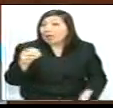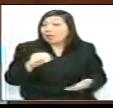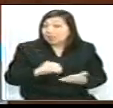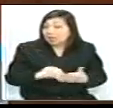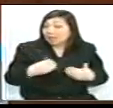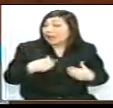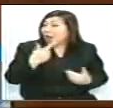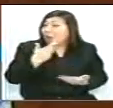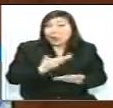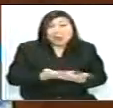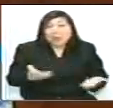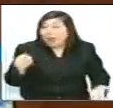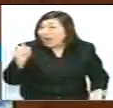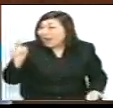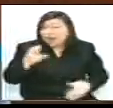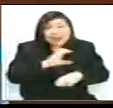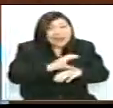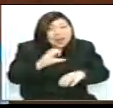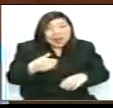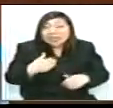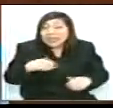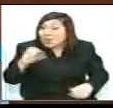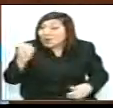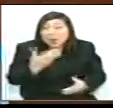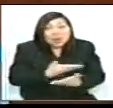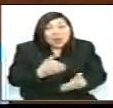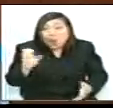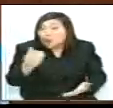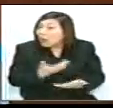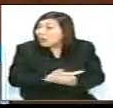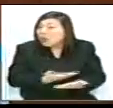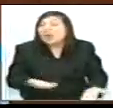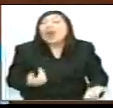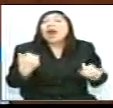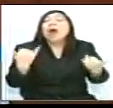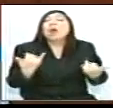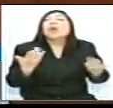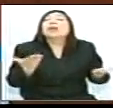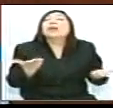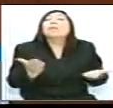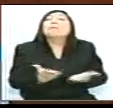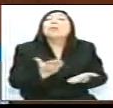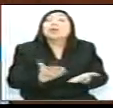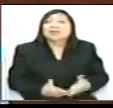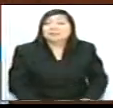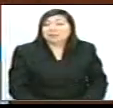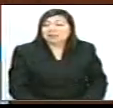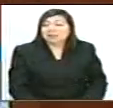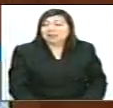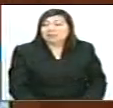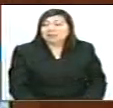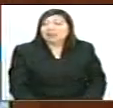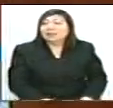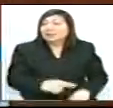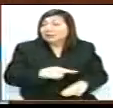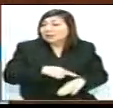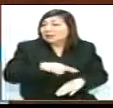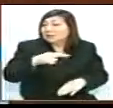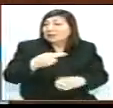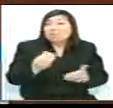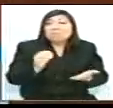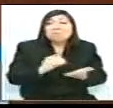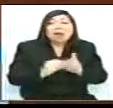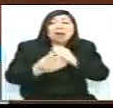agua? No tienen más agua. ¿Tienen oro? No tienen oro. ¿Qué tienen ahora? Tienen la región